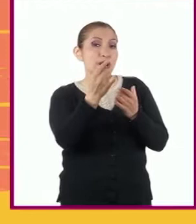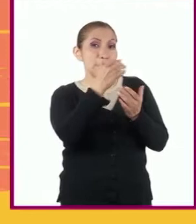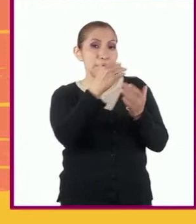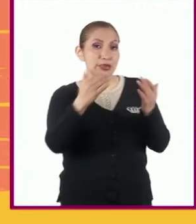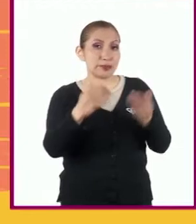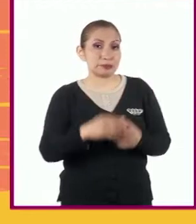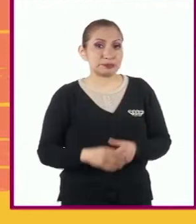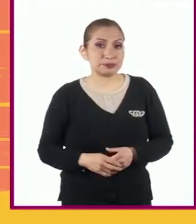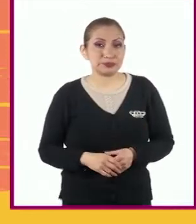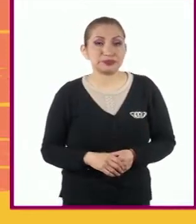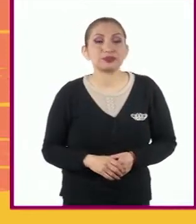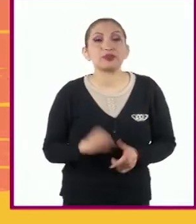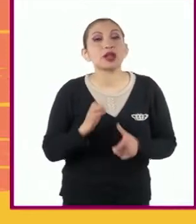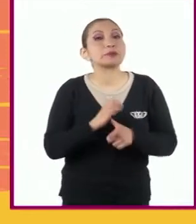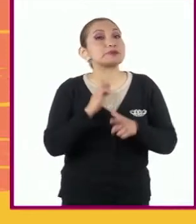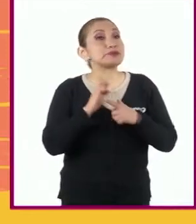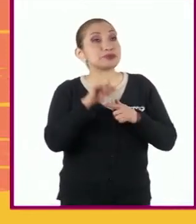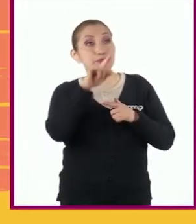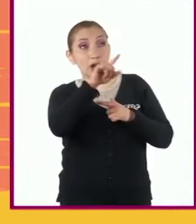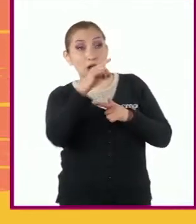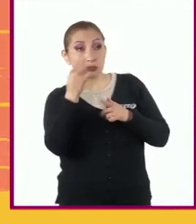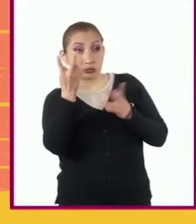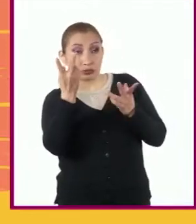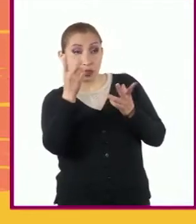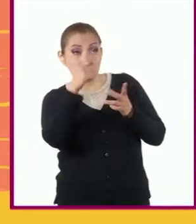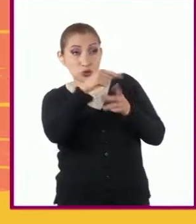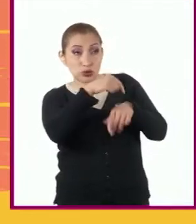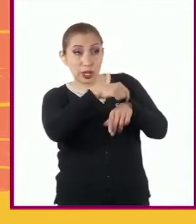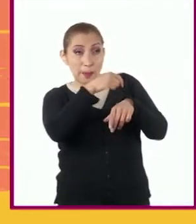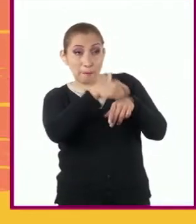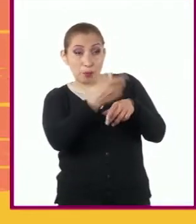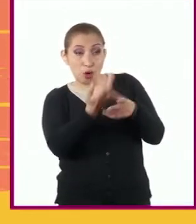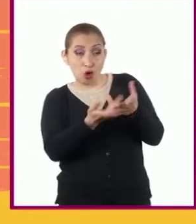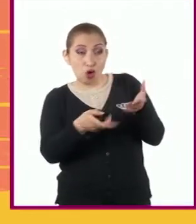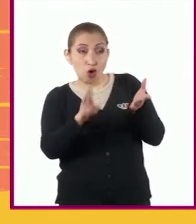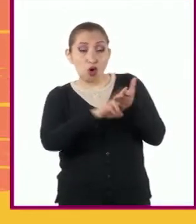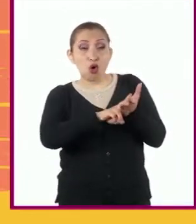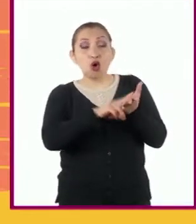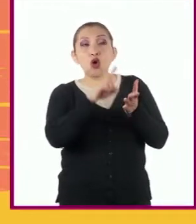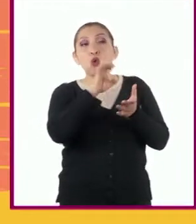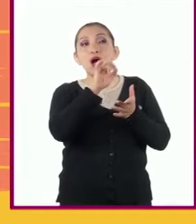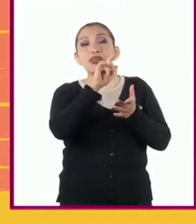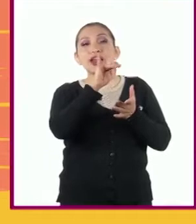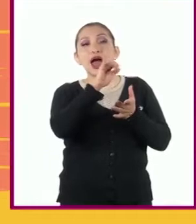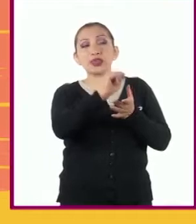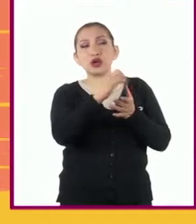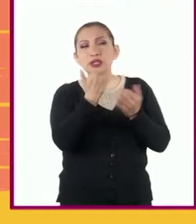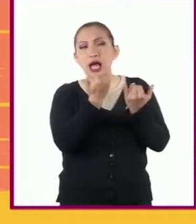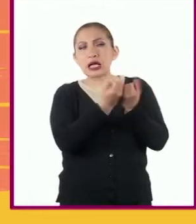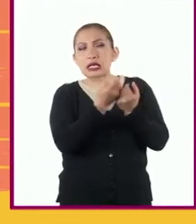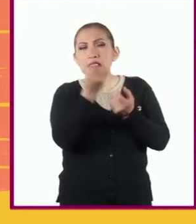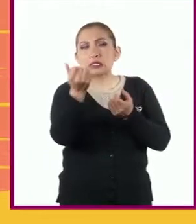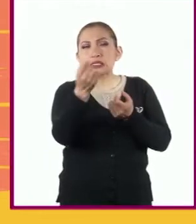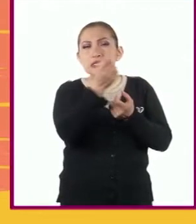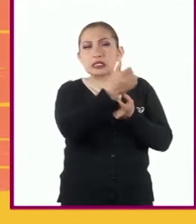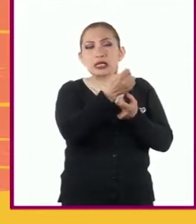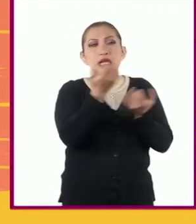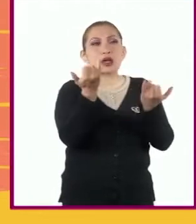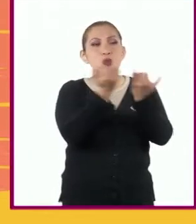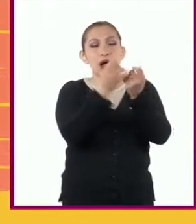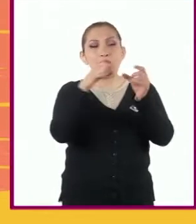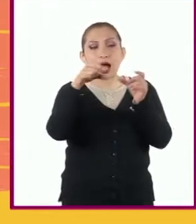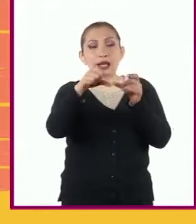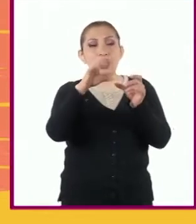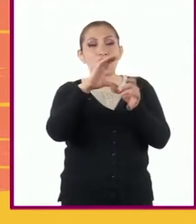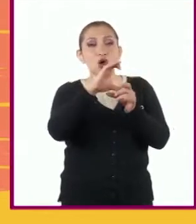media. Así que los cuadrados de sus tiempos periódicos están casi en igual proporción que